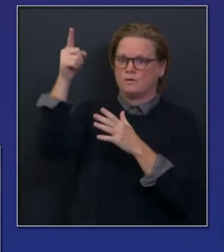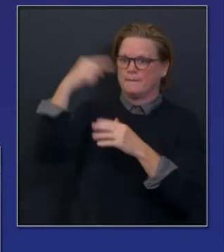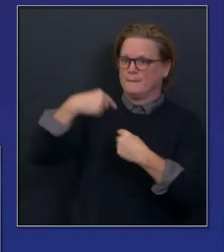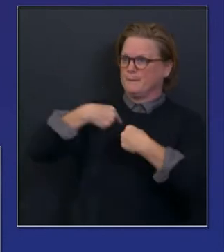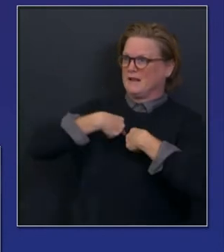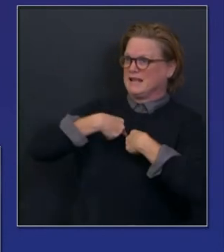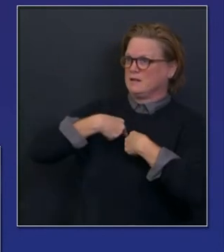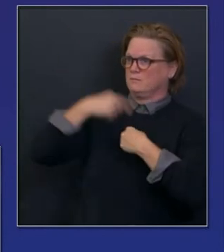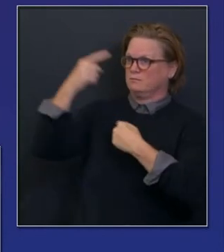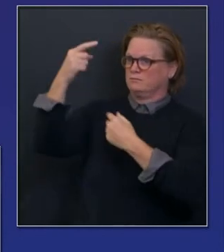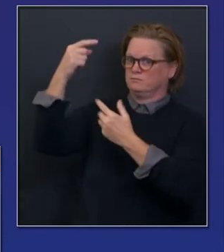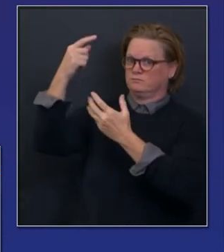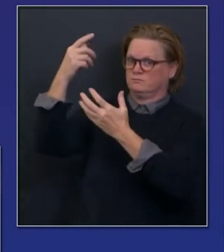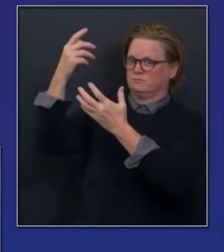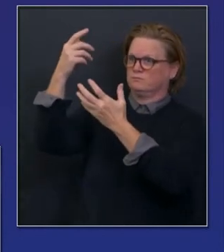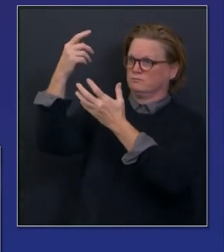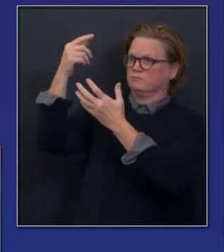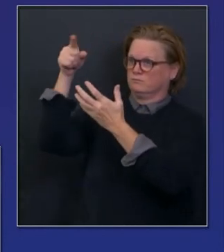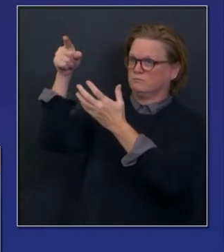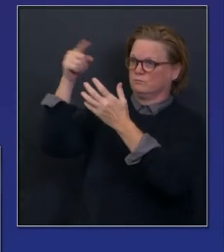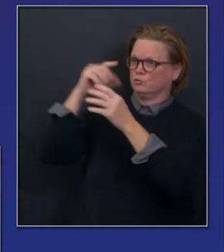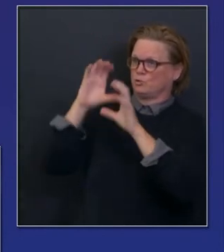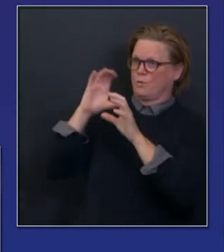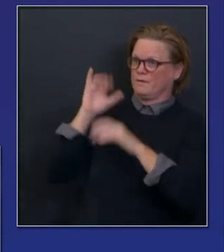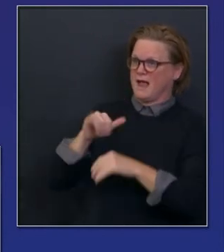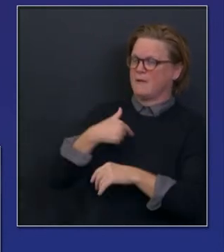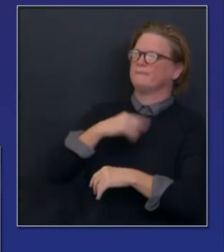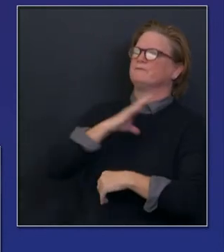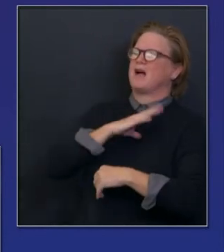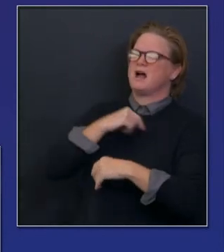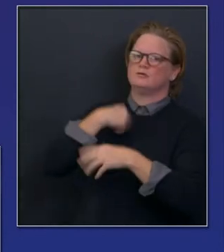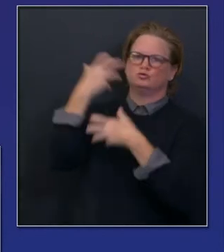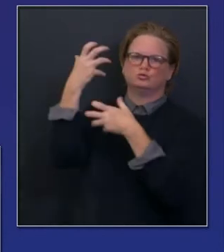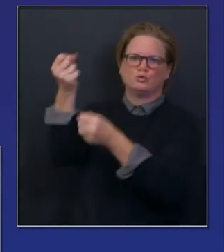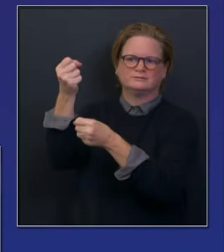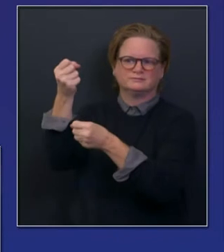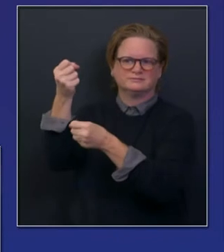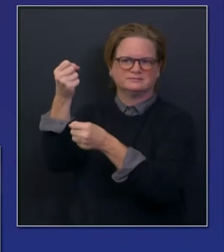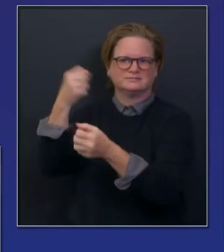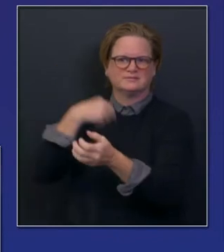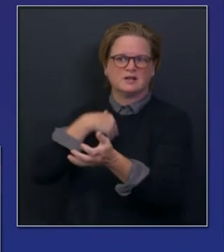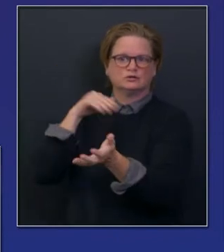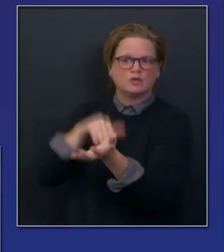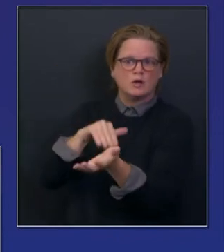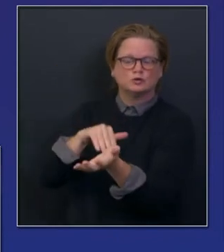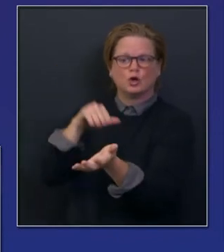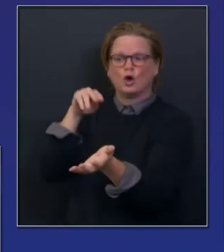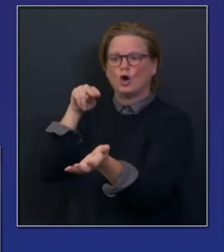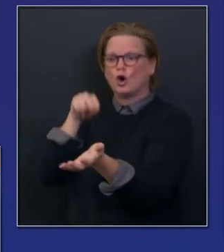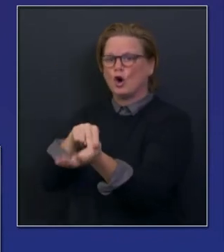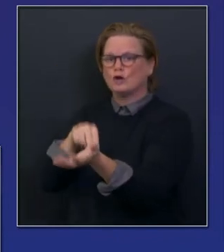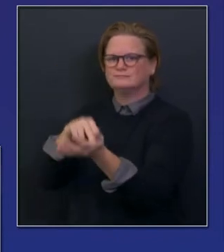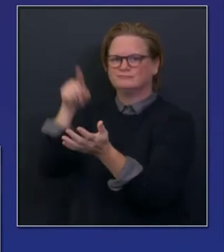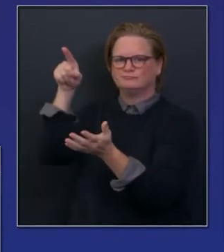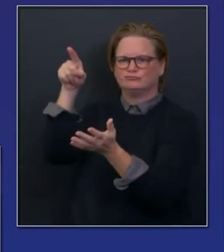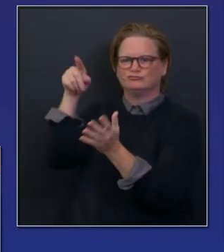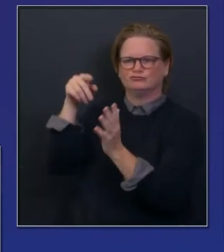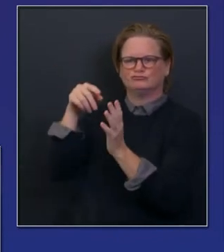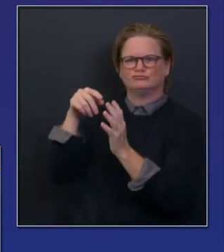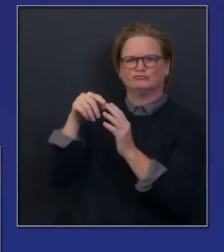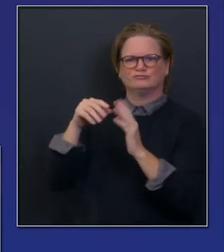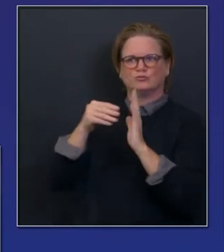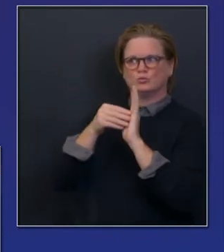las comunidades que sirven, eso es fundamental también. Estábamos vacunando a 5 individuos, la primera tanda en el estado de California, representando